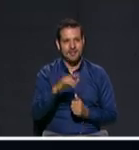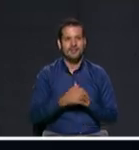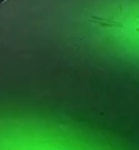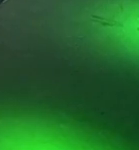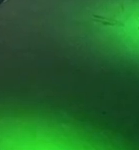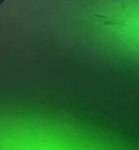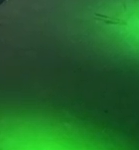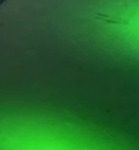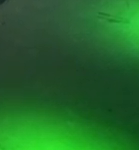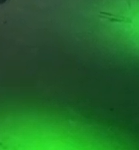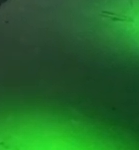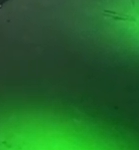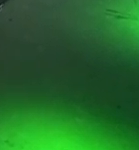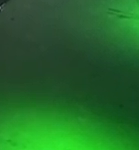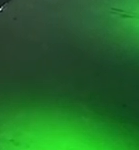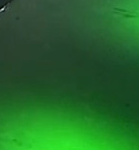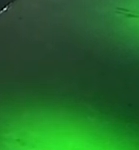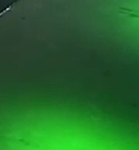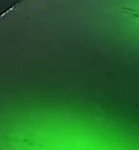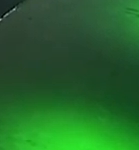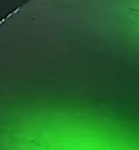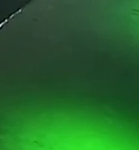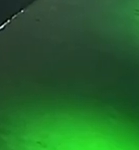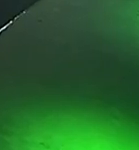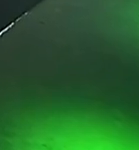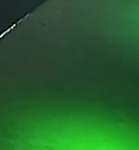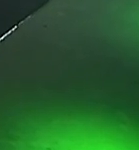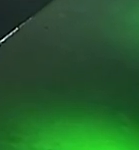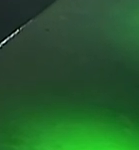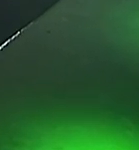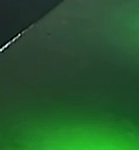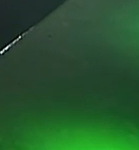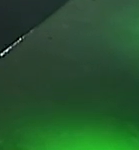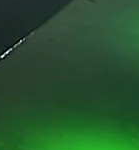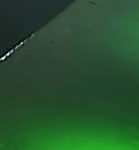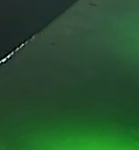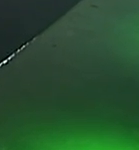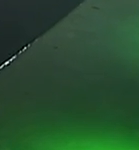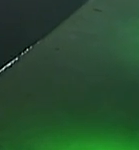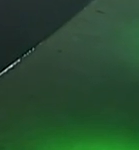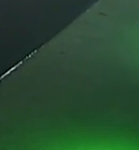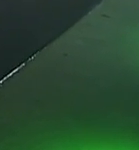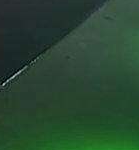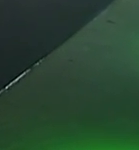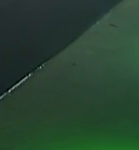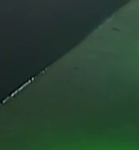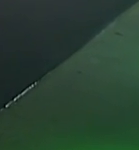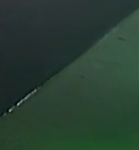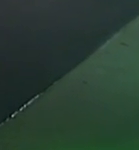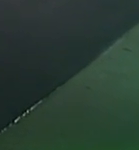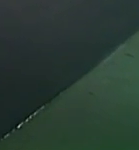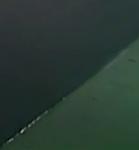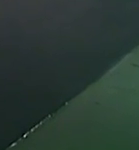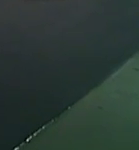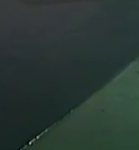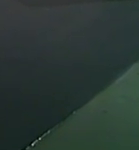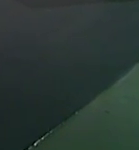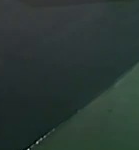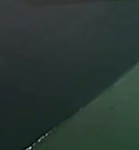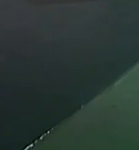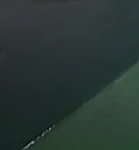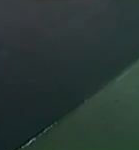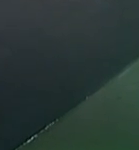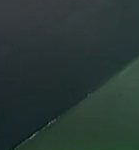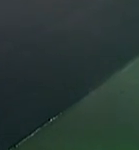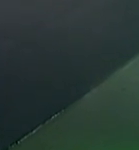bien así digamos finalizamos la pregunta general para rever los candidatos en tema de infraestructura y es tiempo de revisar qué eligió que priorizó la ciudadanía en